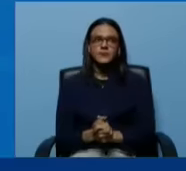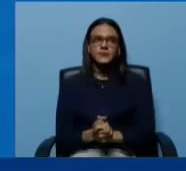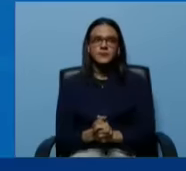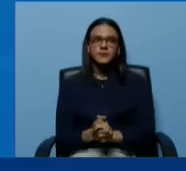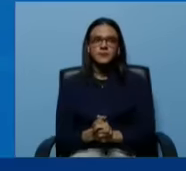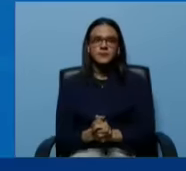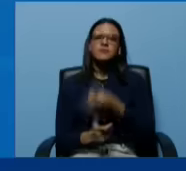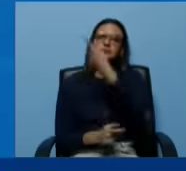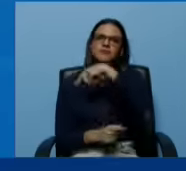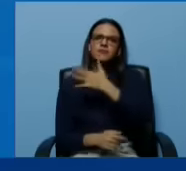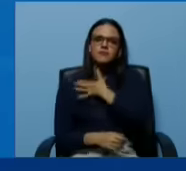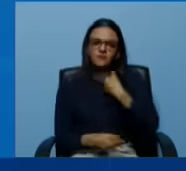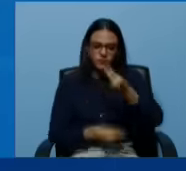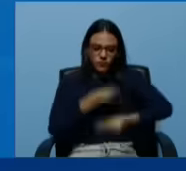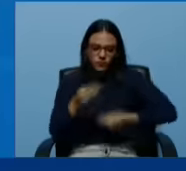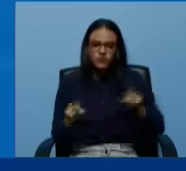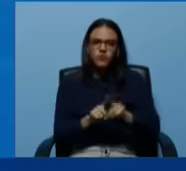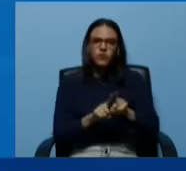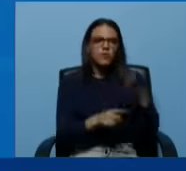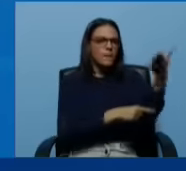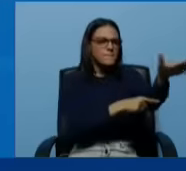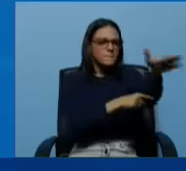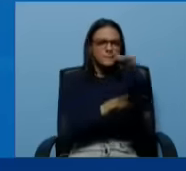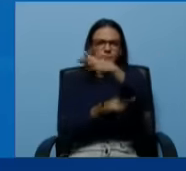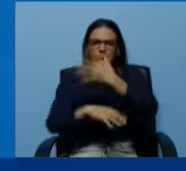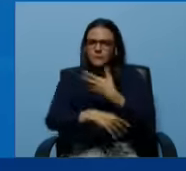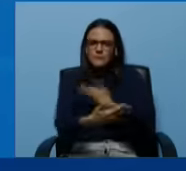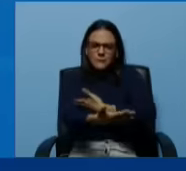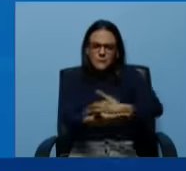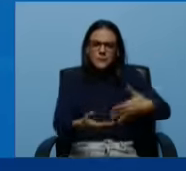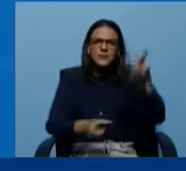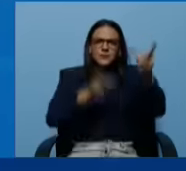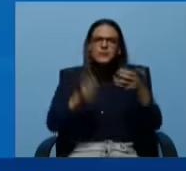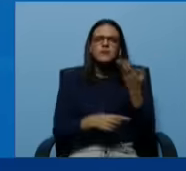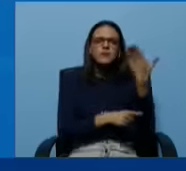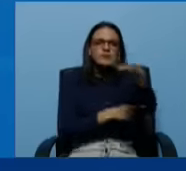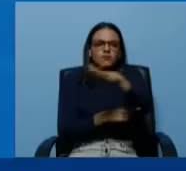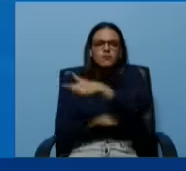que pretendían una matanza en Venezuela,